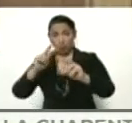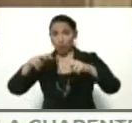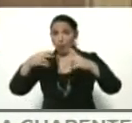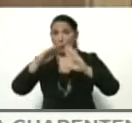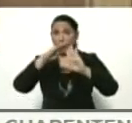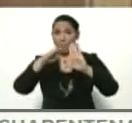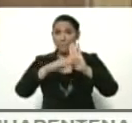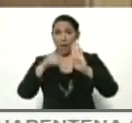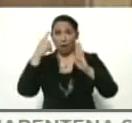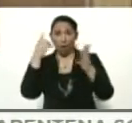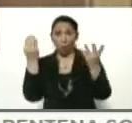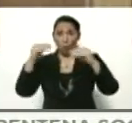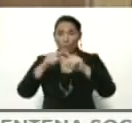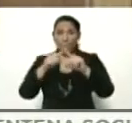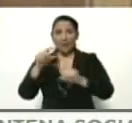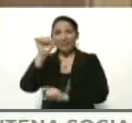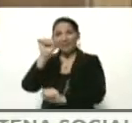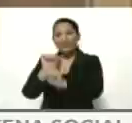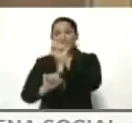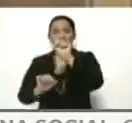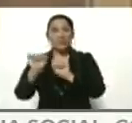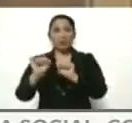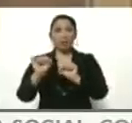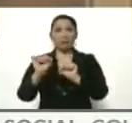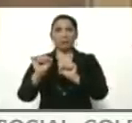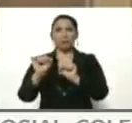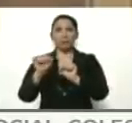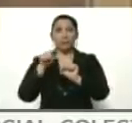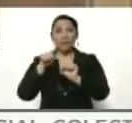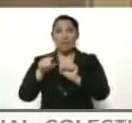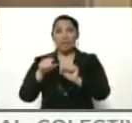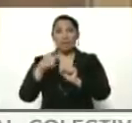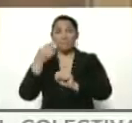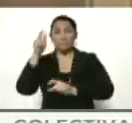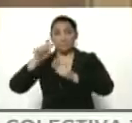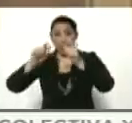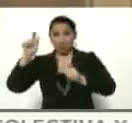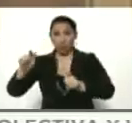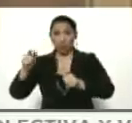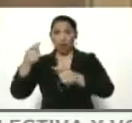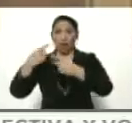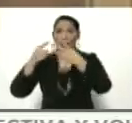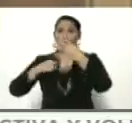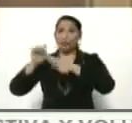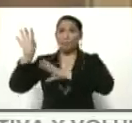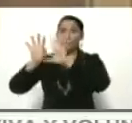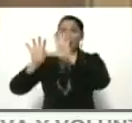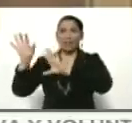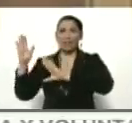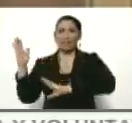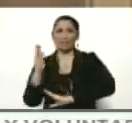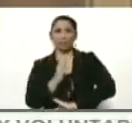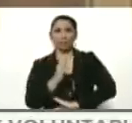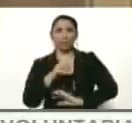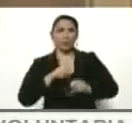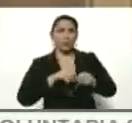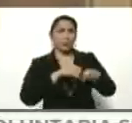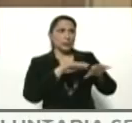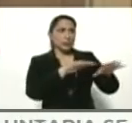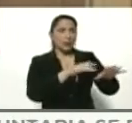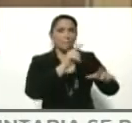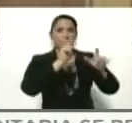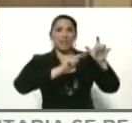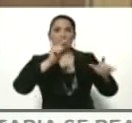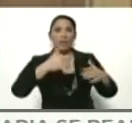protocolos, para evitar que estos casos del extranjero, bueno, contagien al